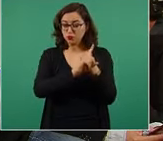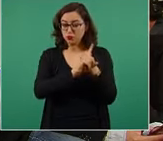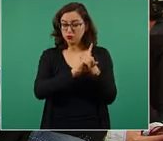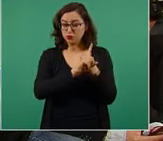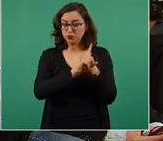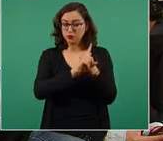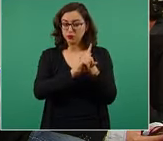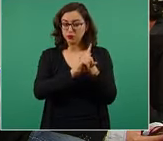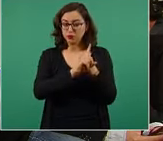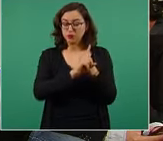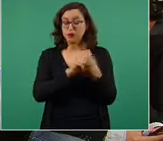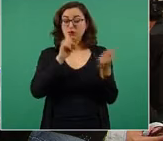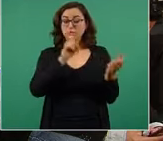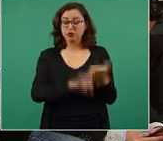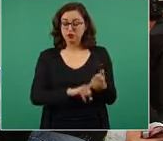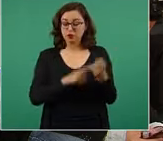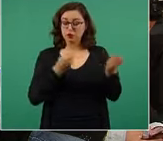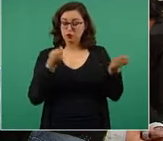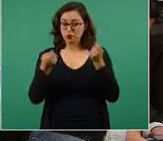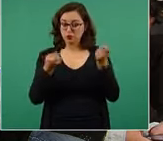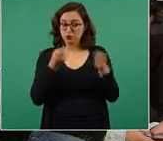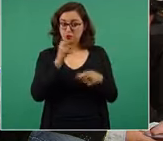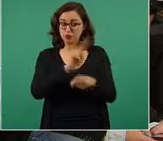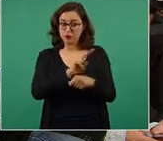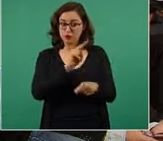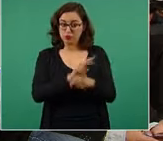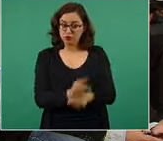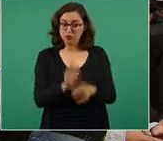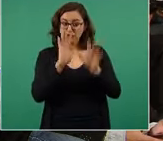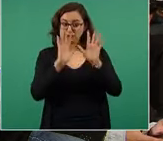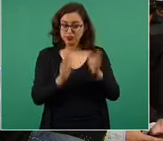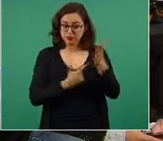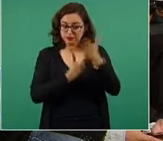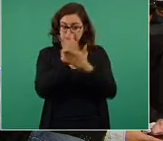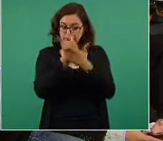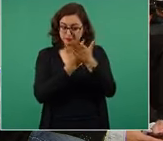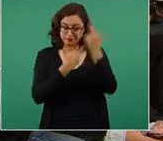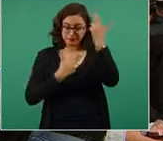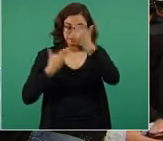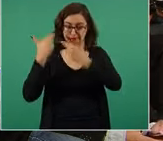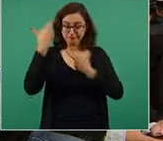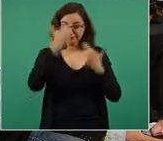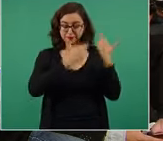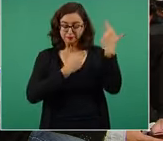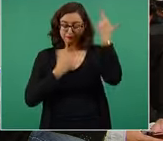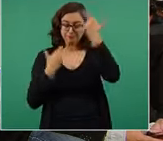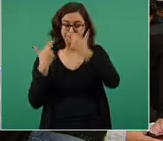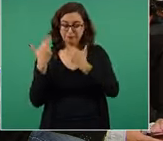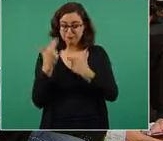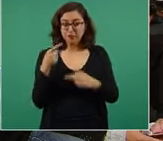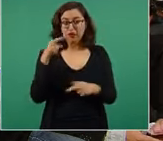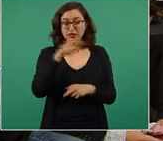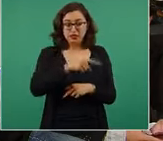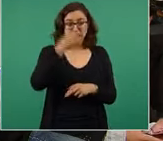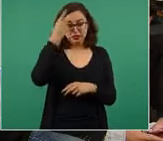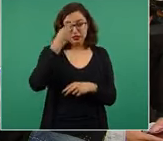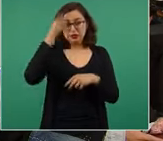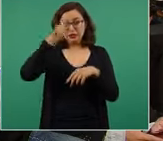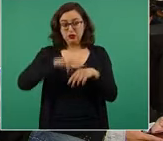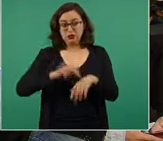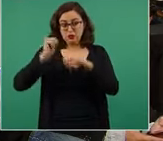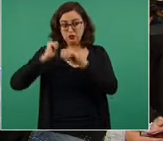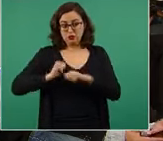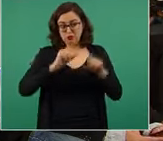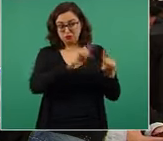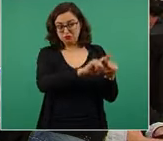el órgano interno de control, ya le hizo una auditoría al CNEAM y el director y otros funcionarios no